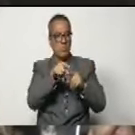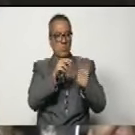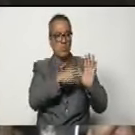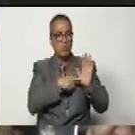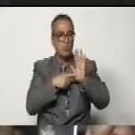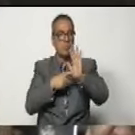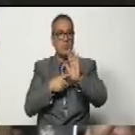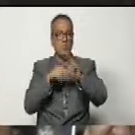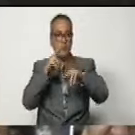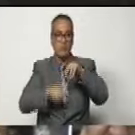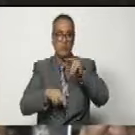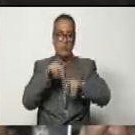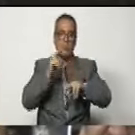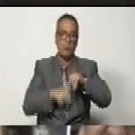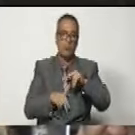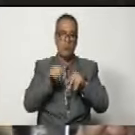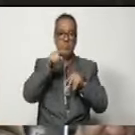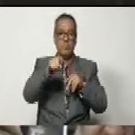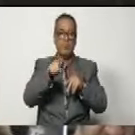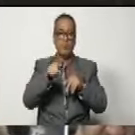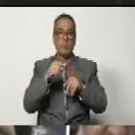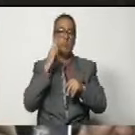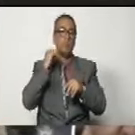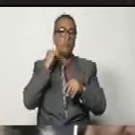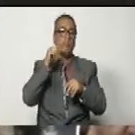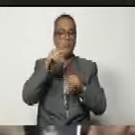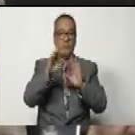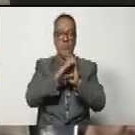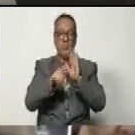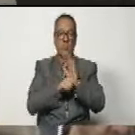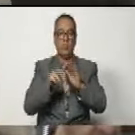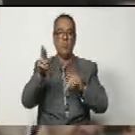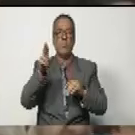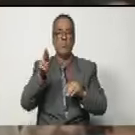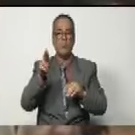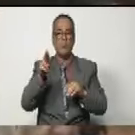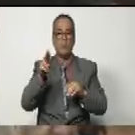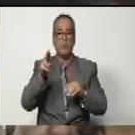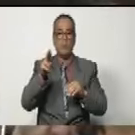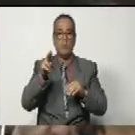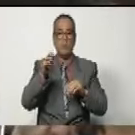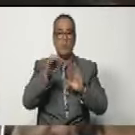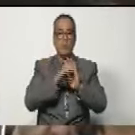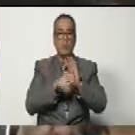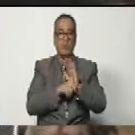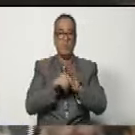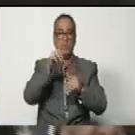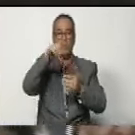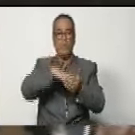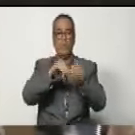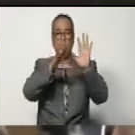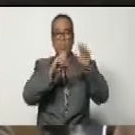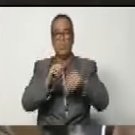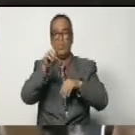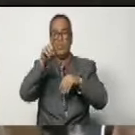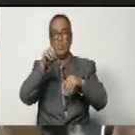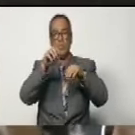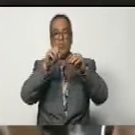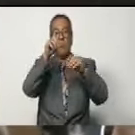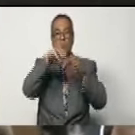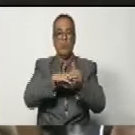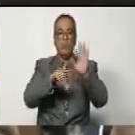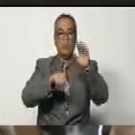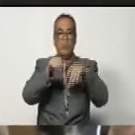de construcción por esa experiencia. La Constitución de Haití de 1805, de 1806, de 1812,